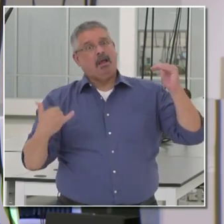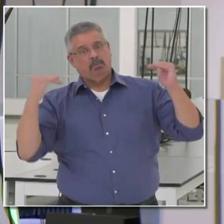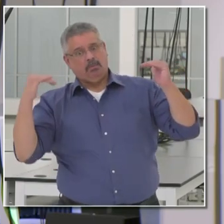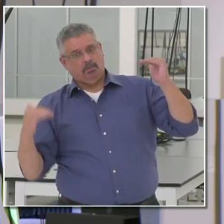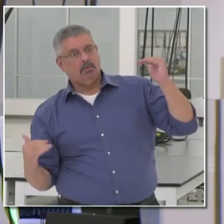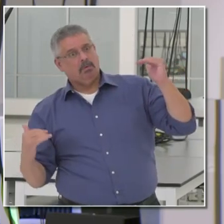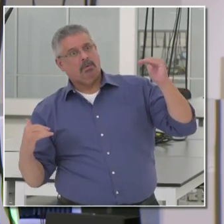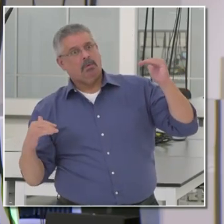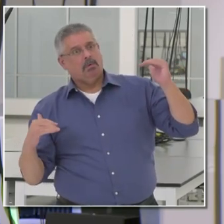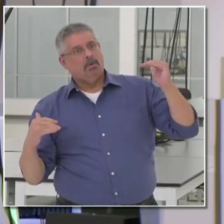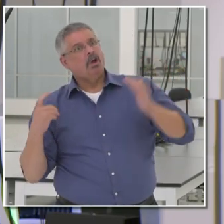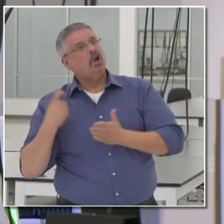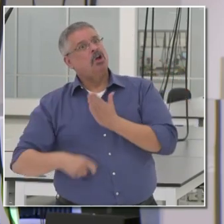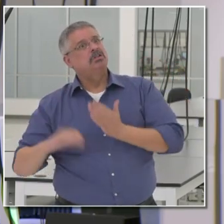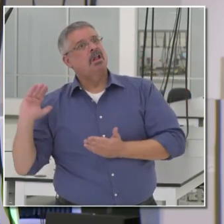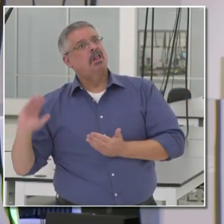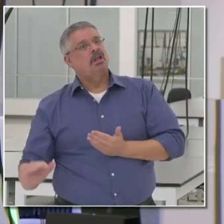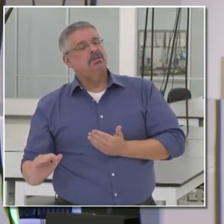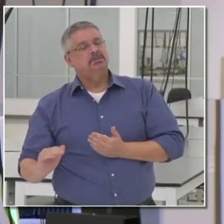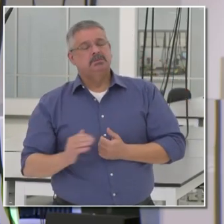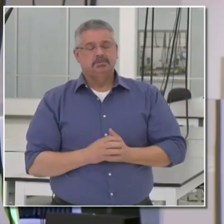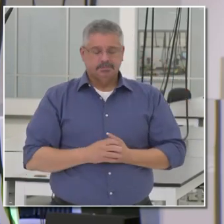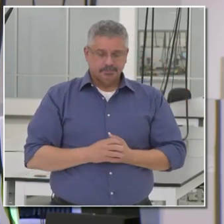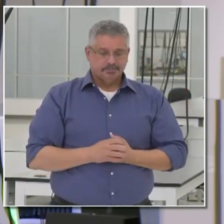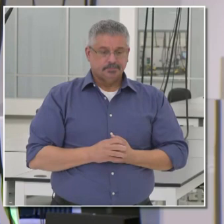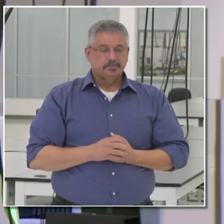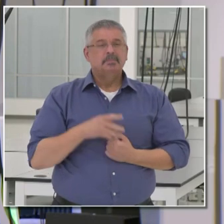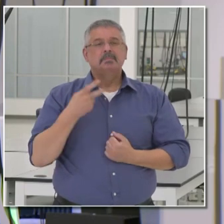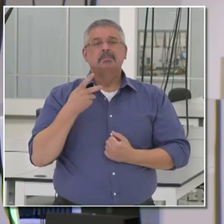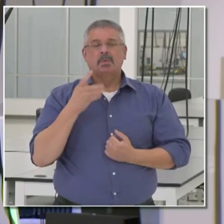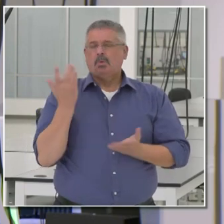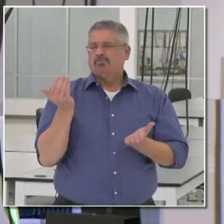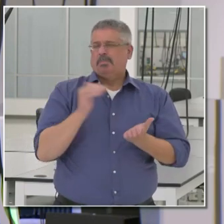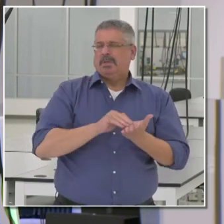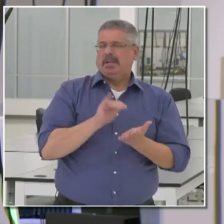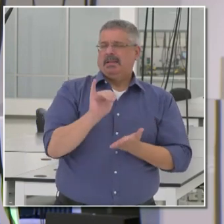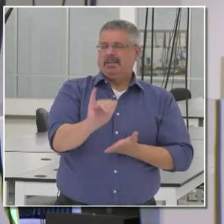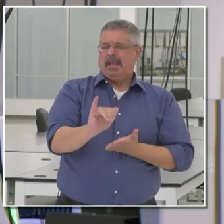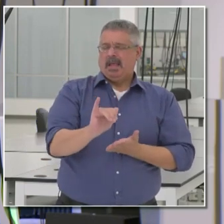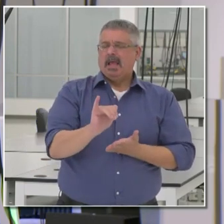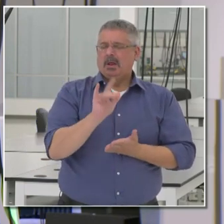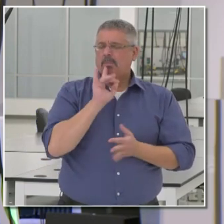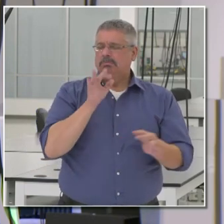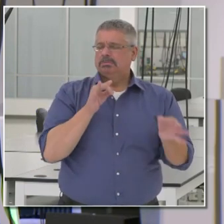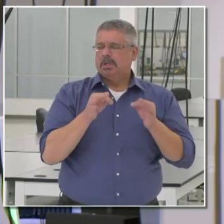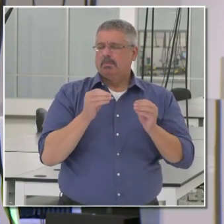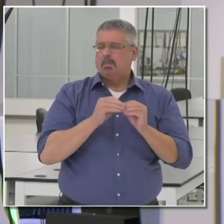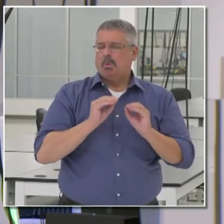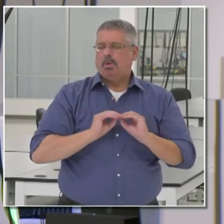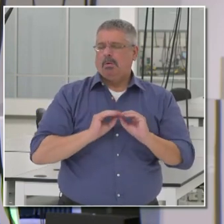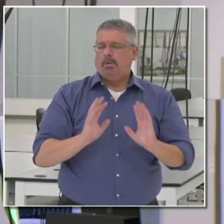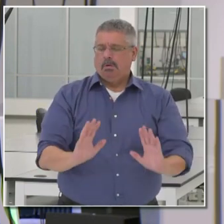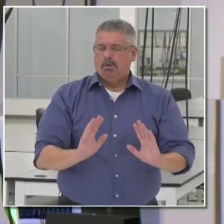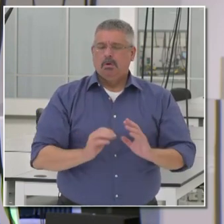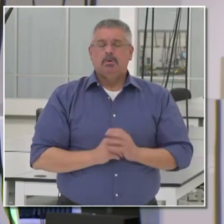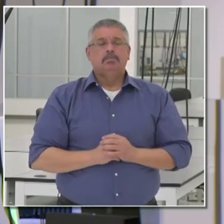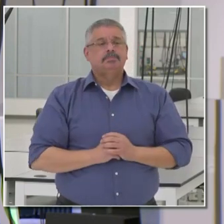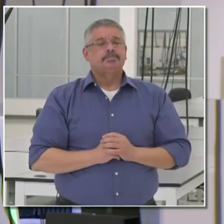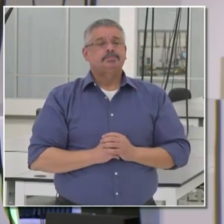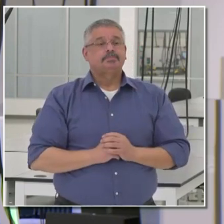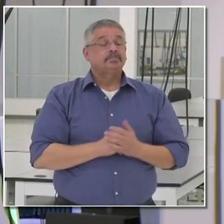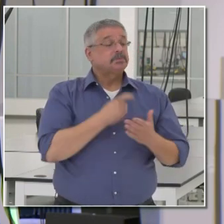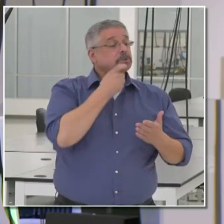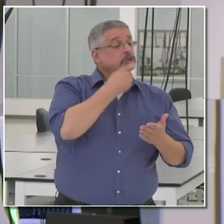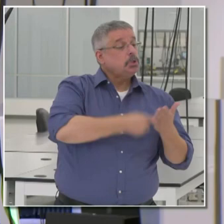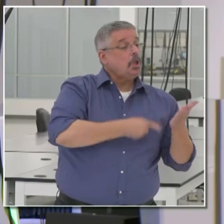para pruebas pcr en este estado quiero repetir esto y quiero desglosar lo específicamente